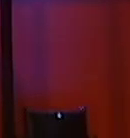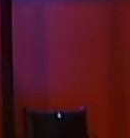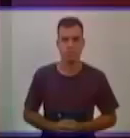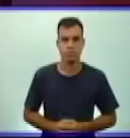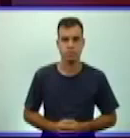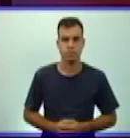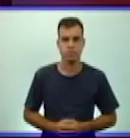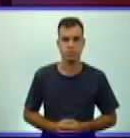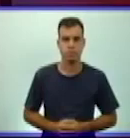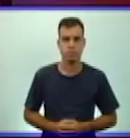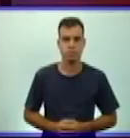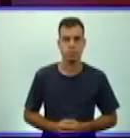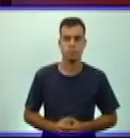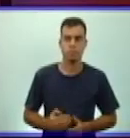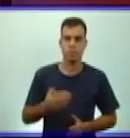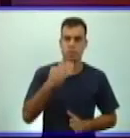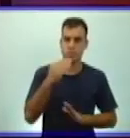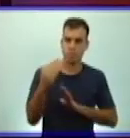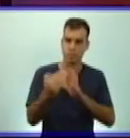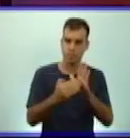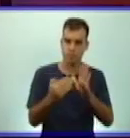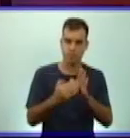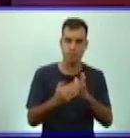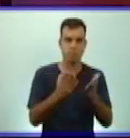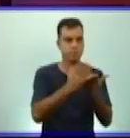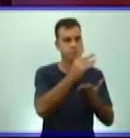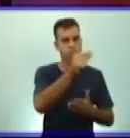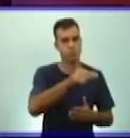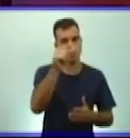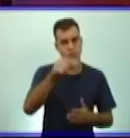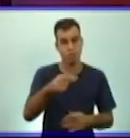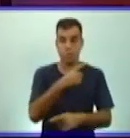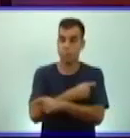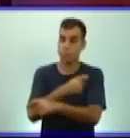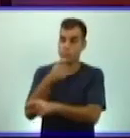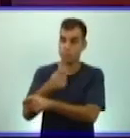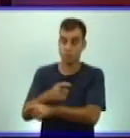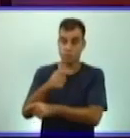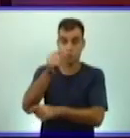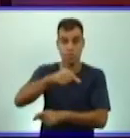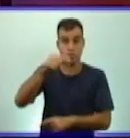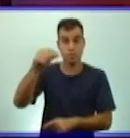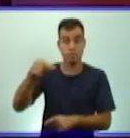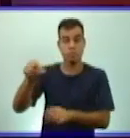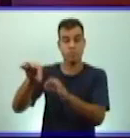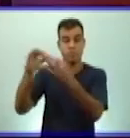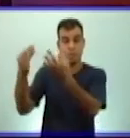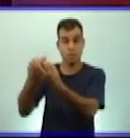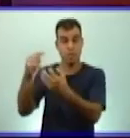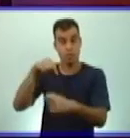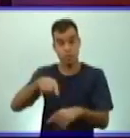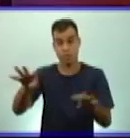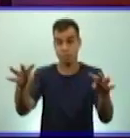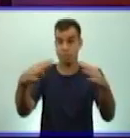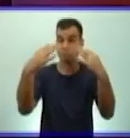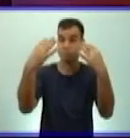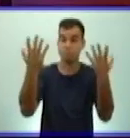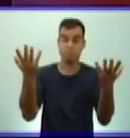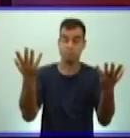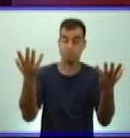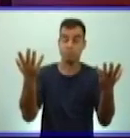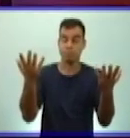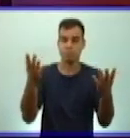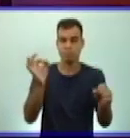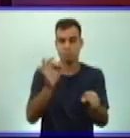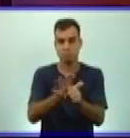Buenas tardes, estudiantes, profesores y familiares que en este momento nos sintonizan para adentrarse